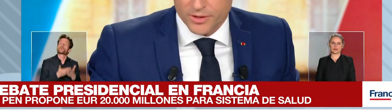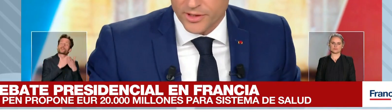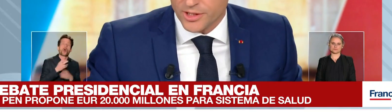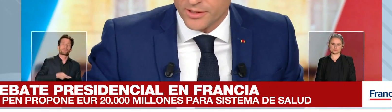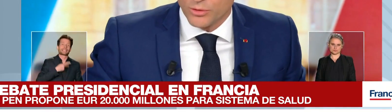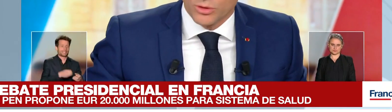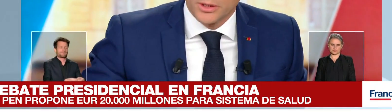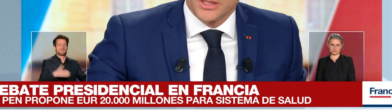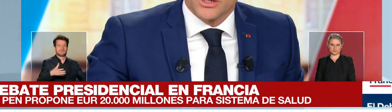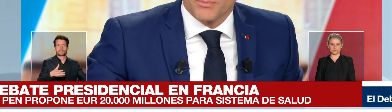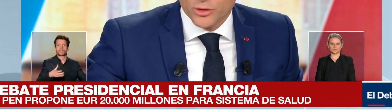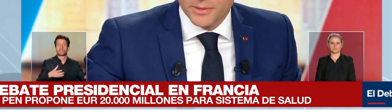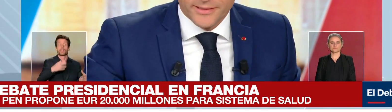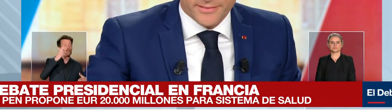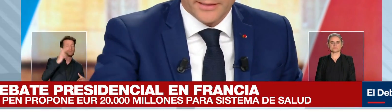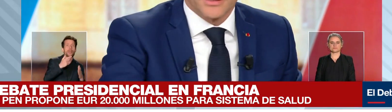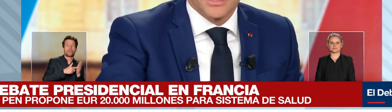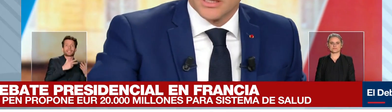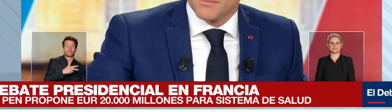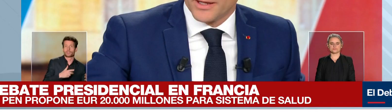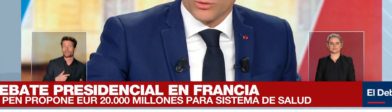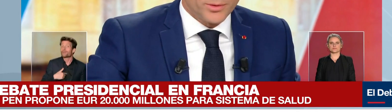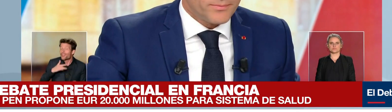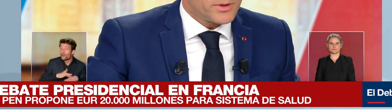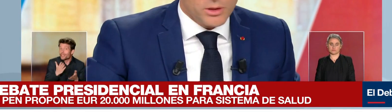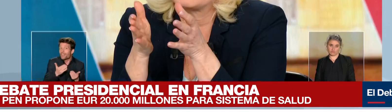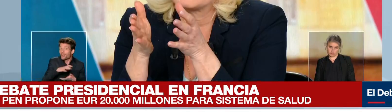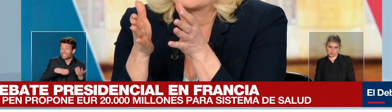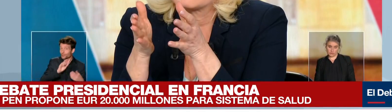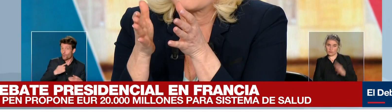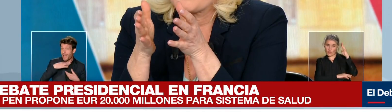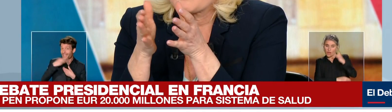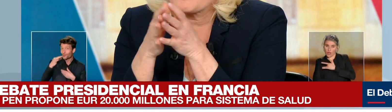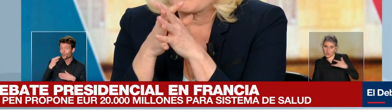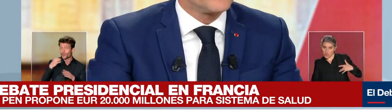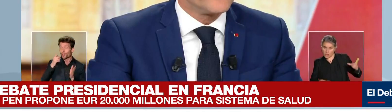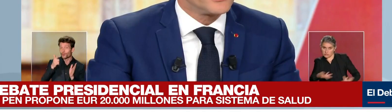Yo no espero las crisis porque a mí me eligieron en